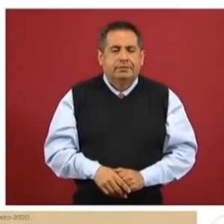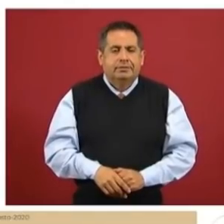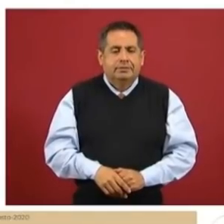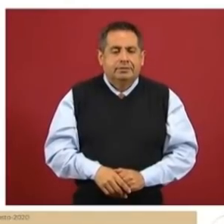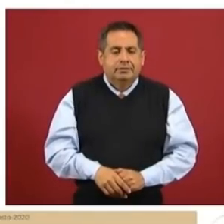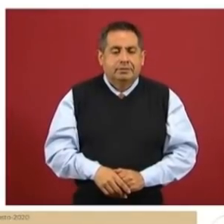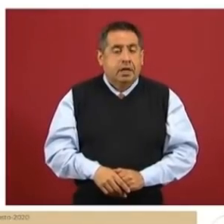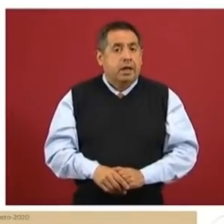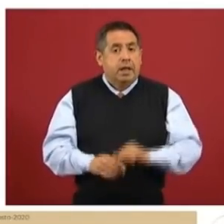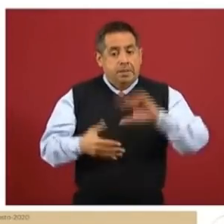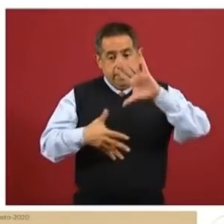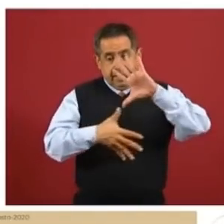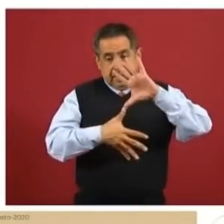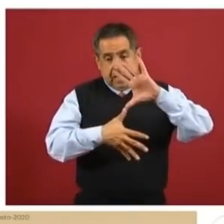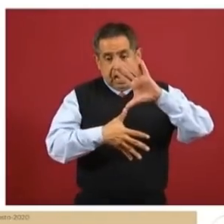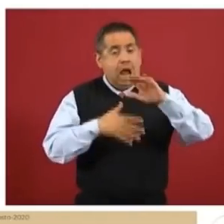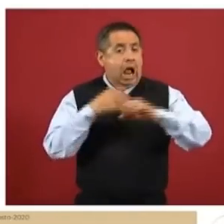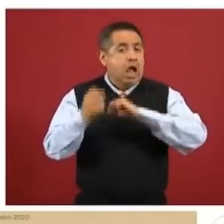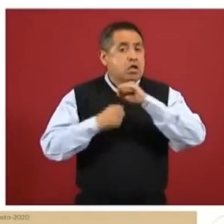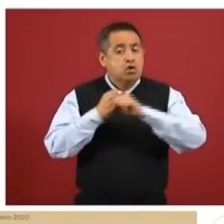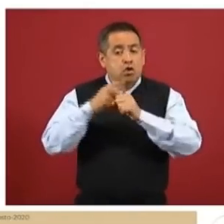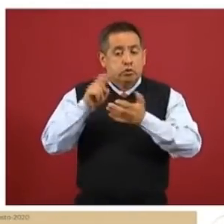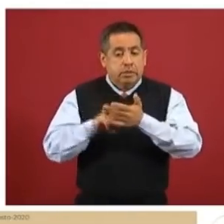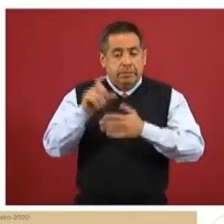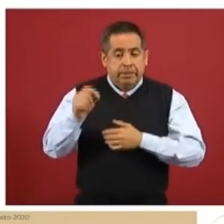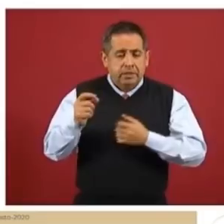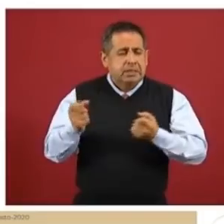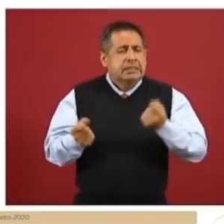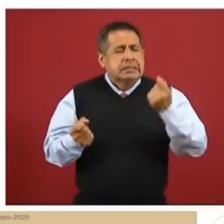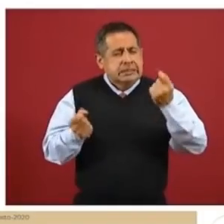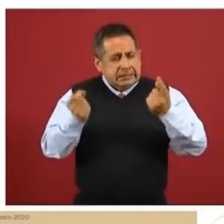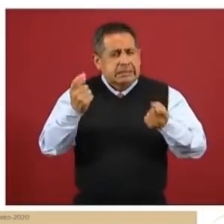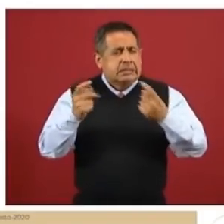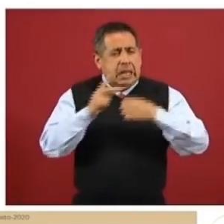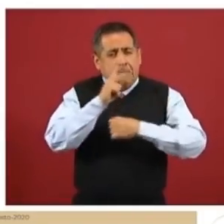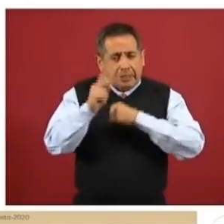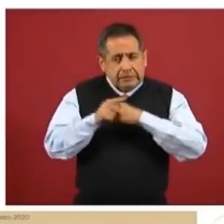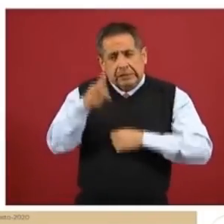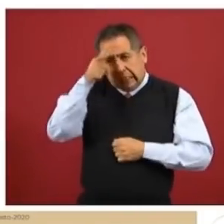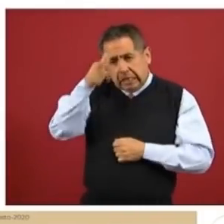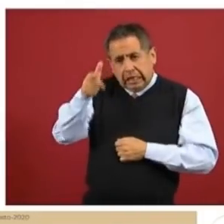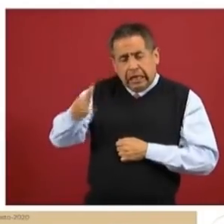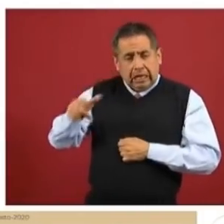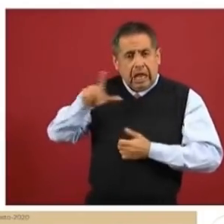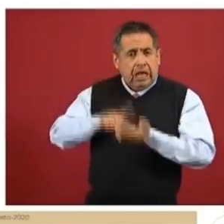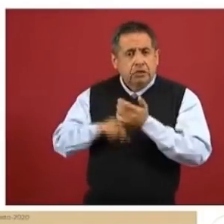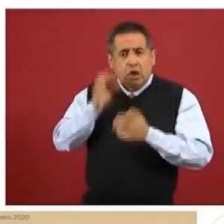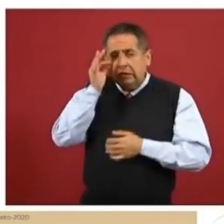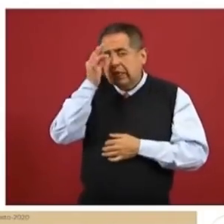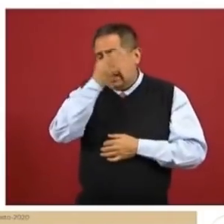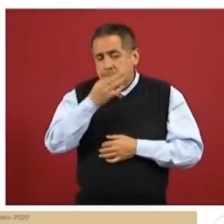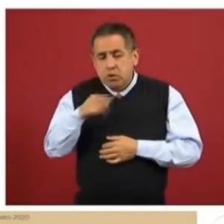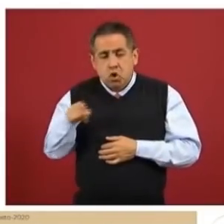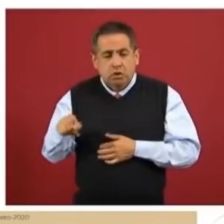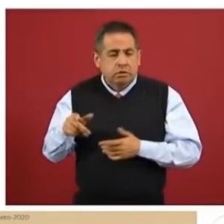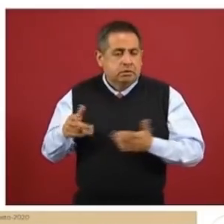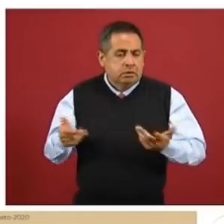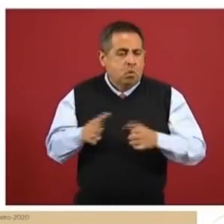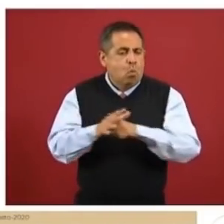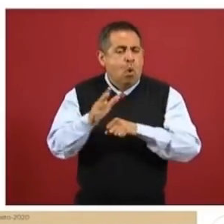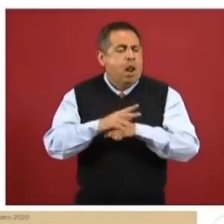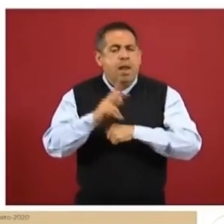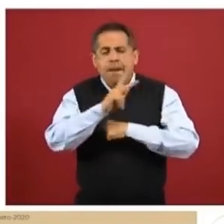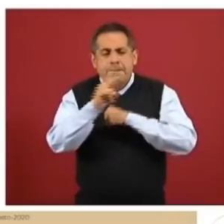En América, en el 2020, ha habido países que han presentado casos de sarampión. ¿Qué países